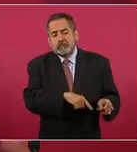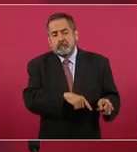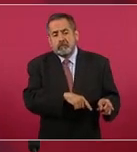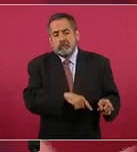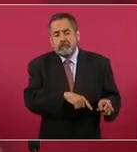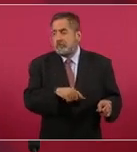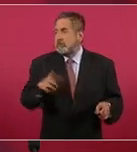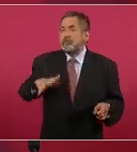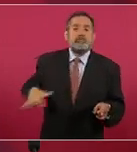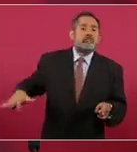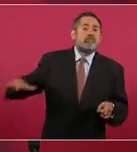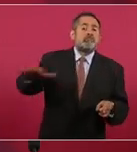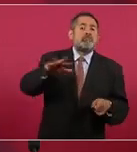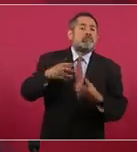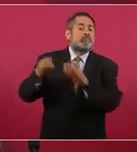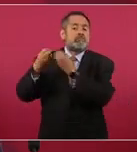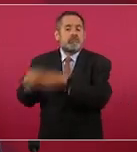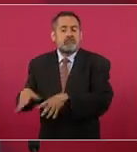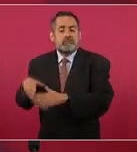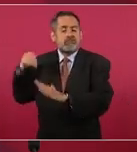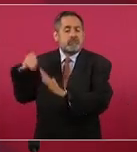le causen daño